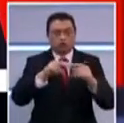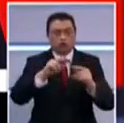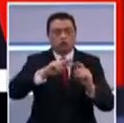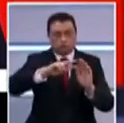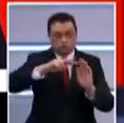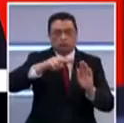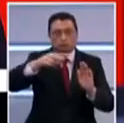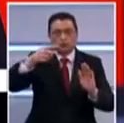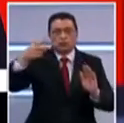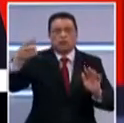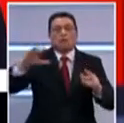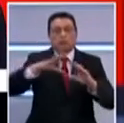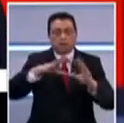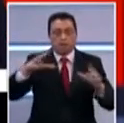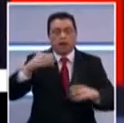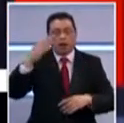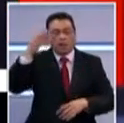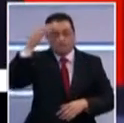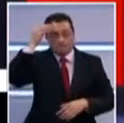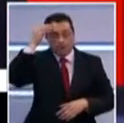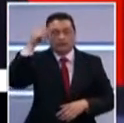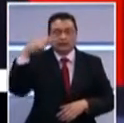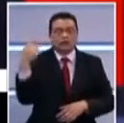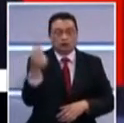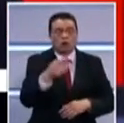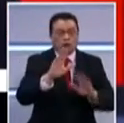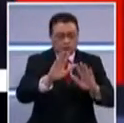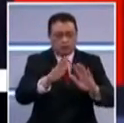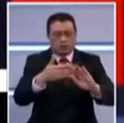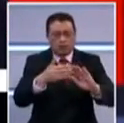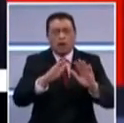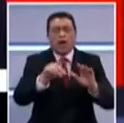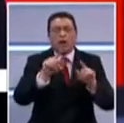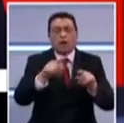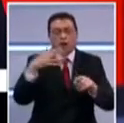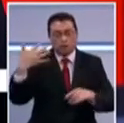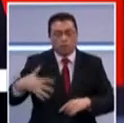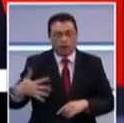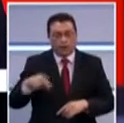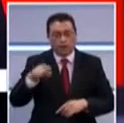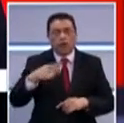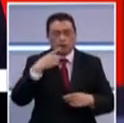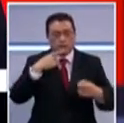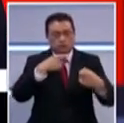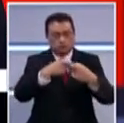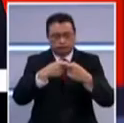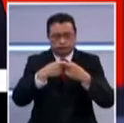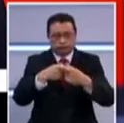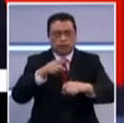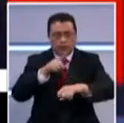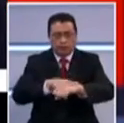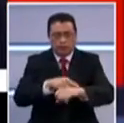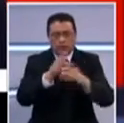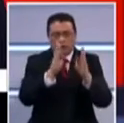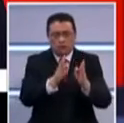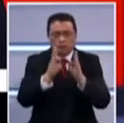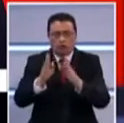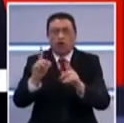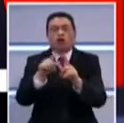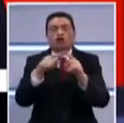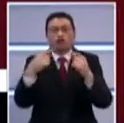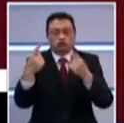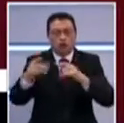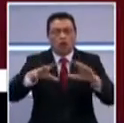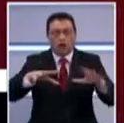que cada vez presente y lo importante es que en la práctica se debata en los tiempos y con todos los actos